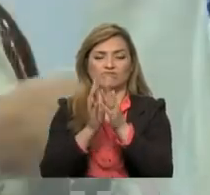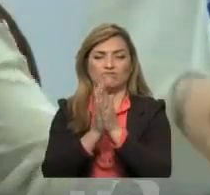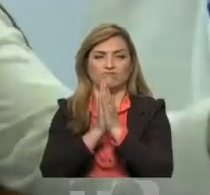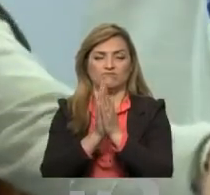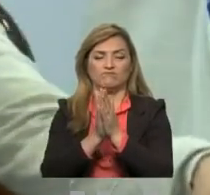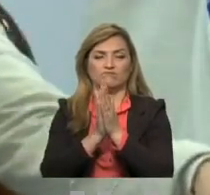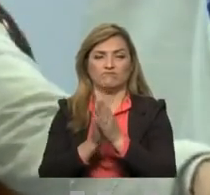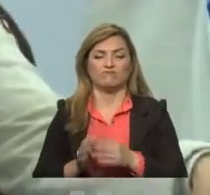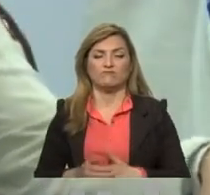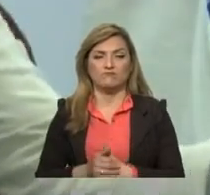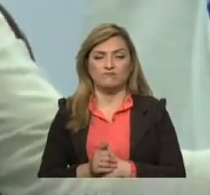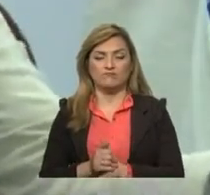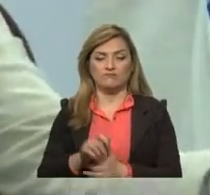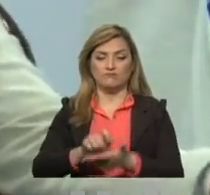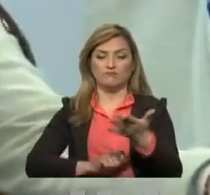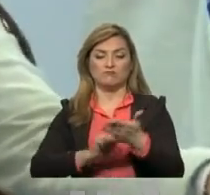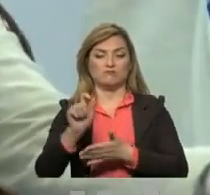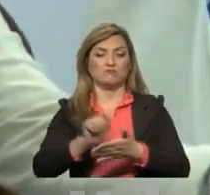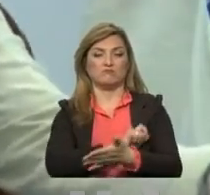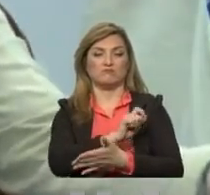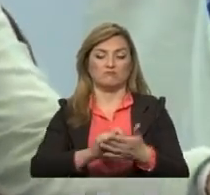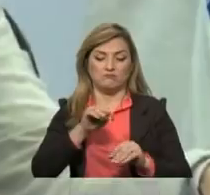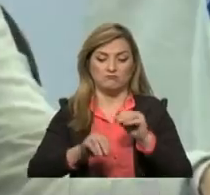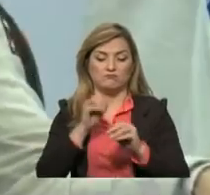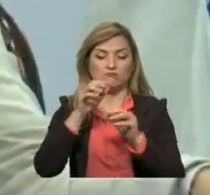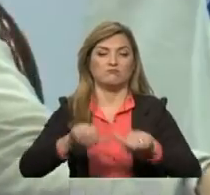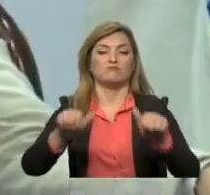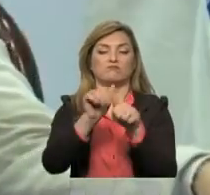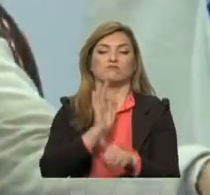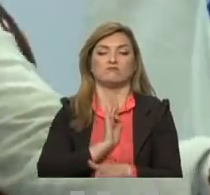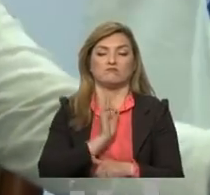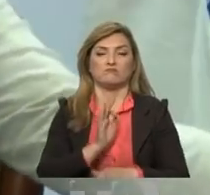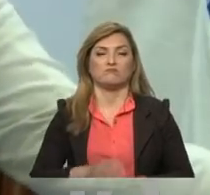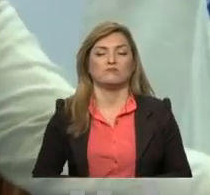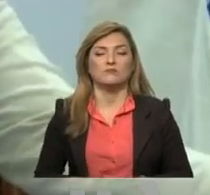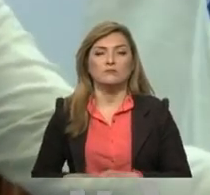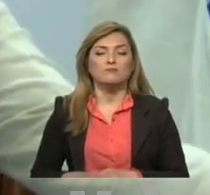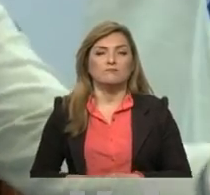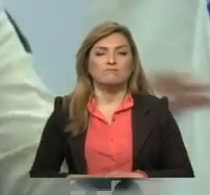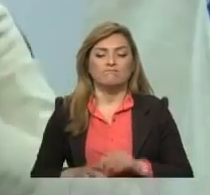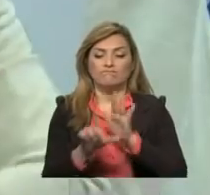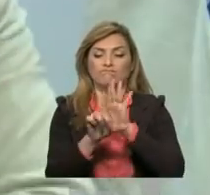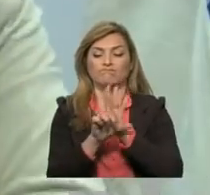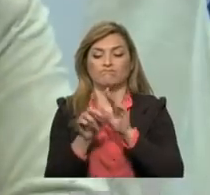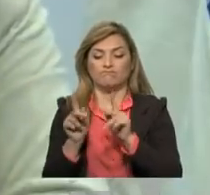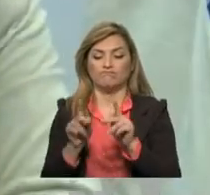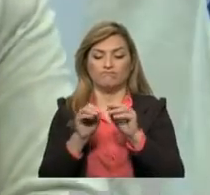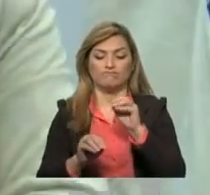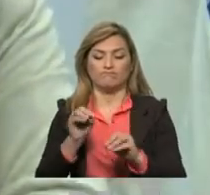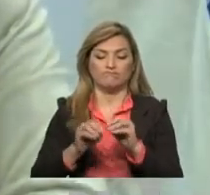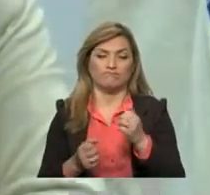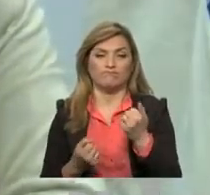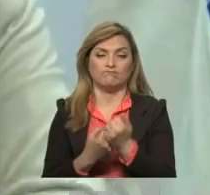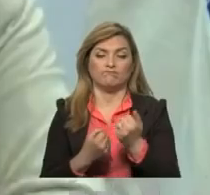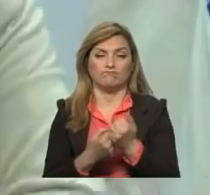pedido, ni aprueba ni niega el informe presentado por el área técnica, área jurídica, que ha sido preparada con el apoyo